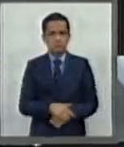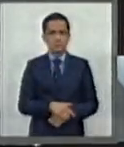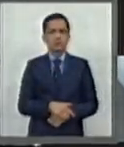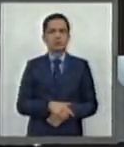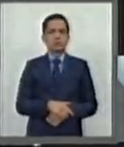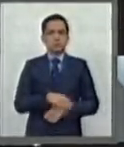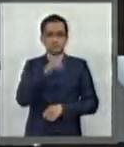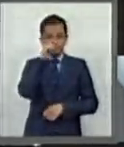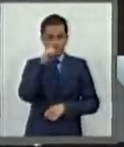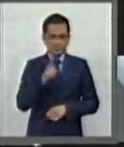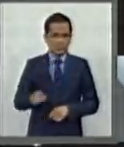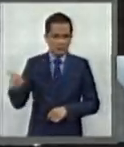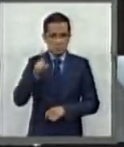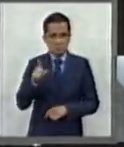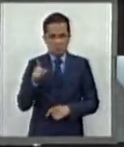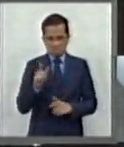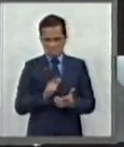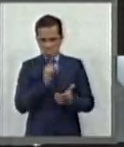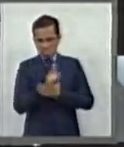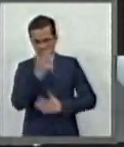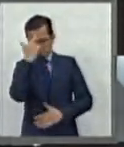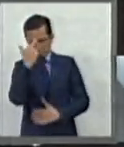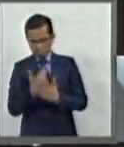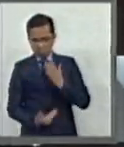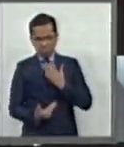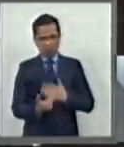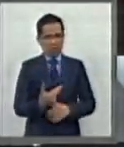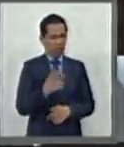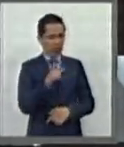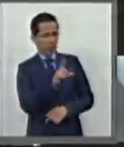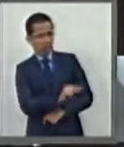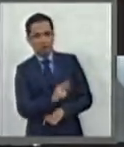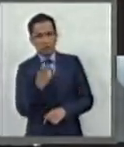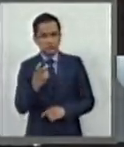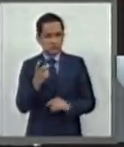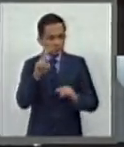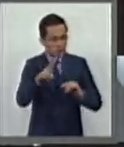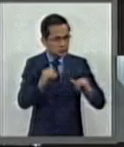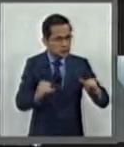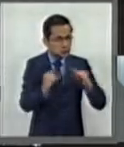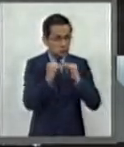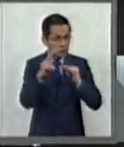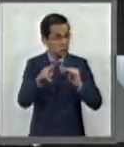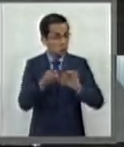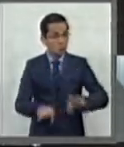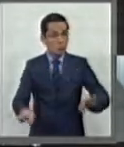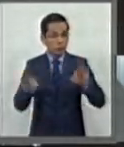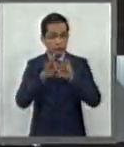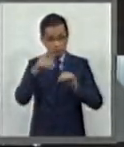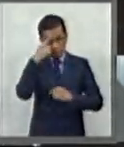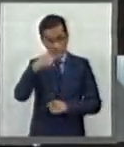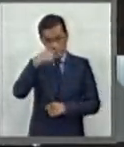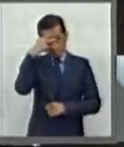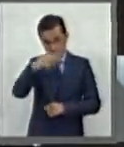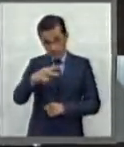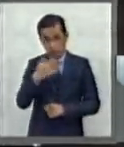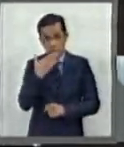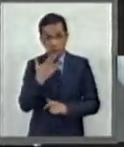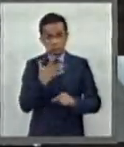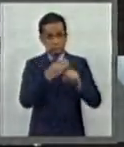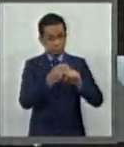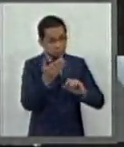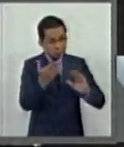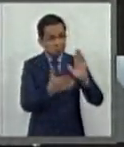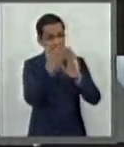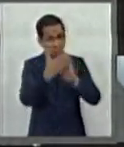que desprecia la ley y las instituciones que son fundamentales para la construcción del México que queremos,